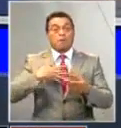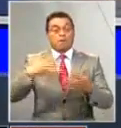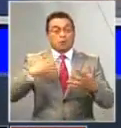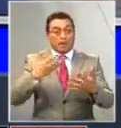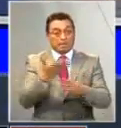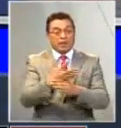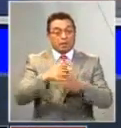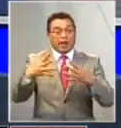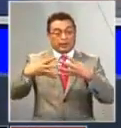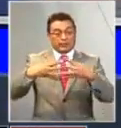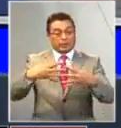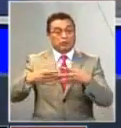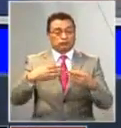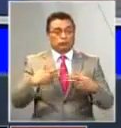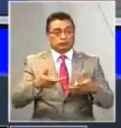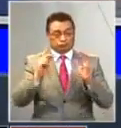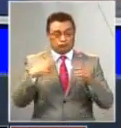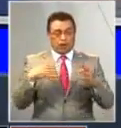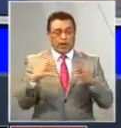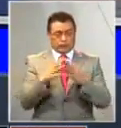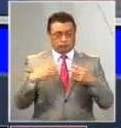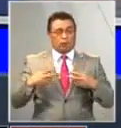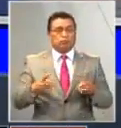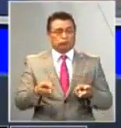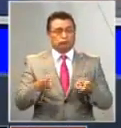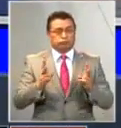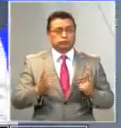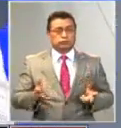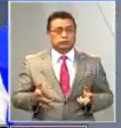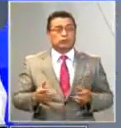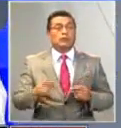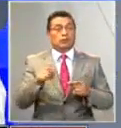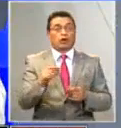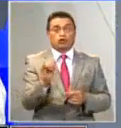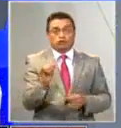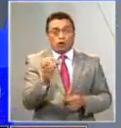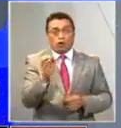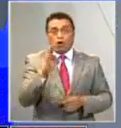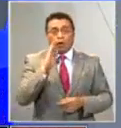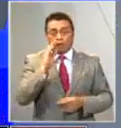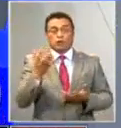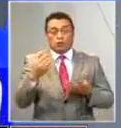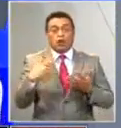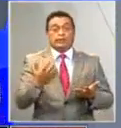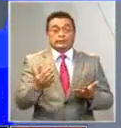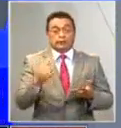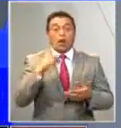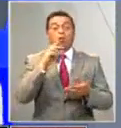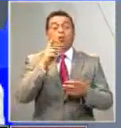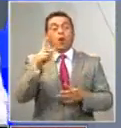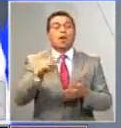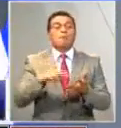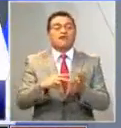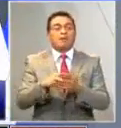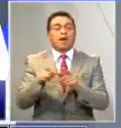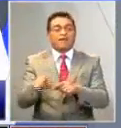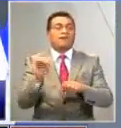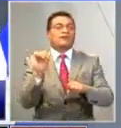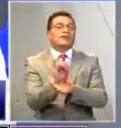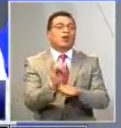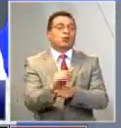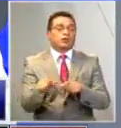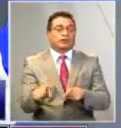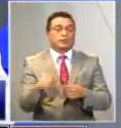más fiscalización, nosotros, el Ejército, somos parte de eso. No, por supuesto, mira, sí. ¿Cuál es el problema que se produce en este fraude? Es que cuando